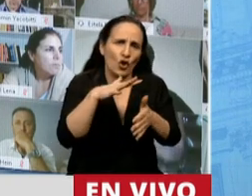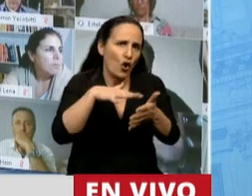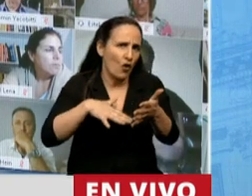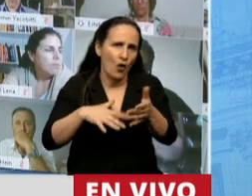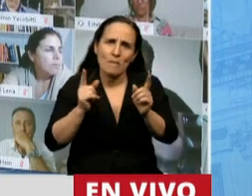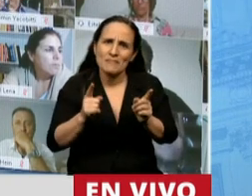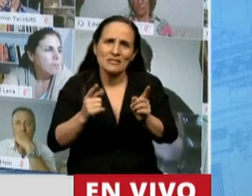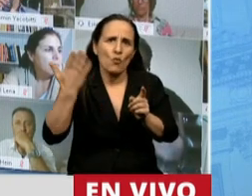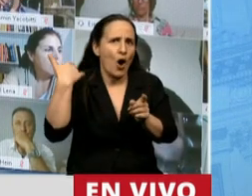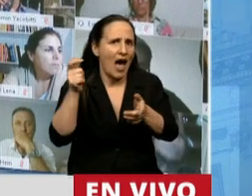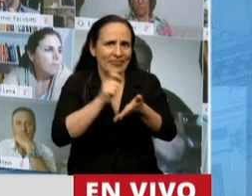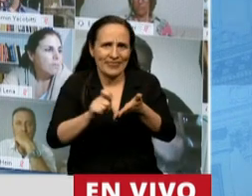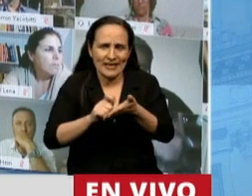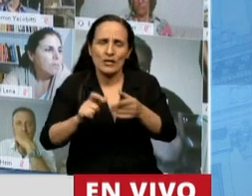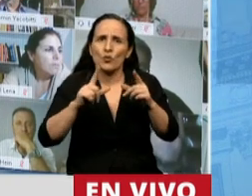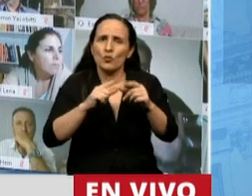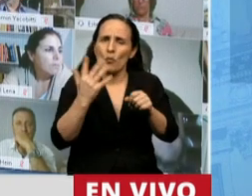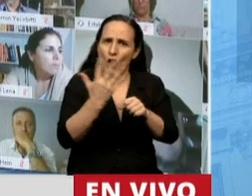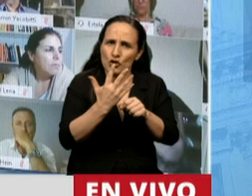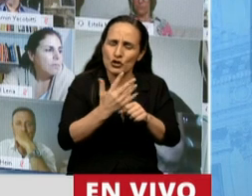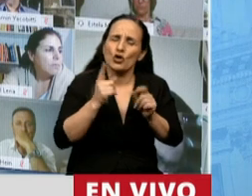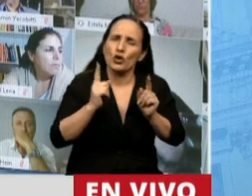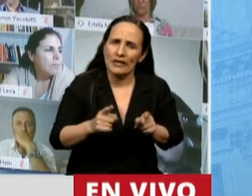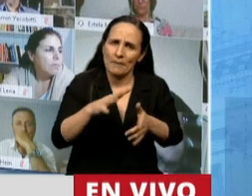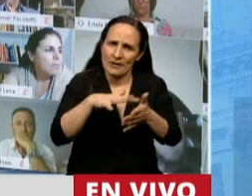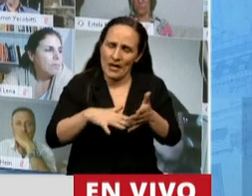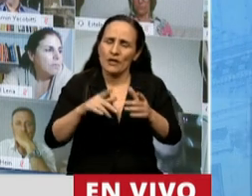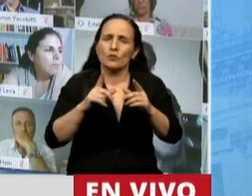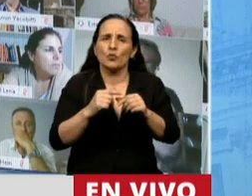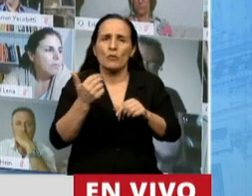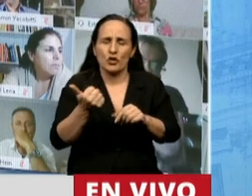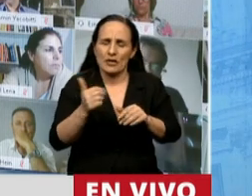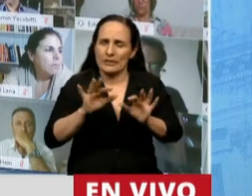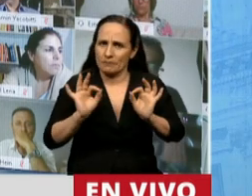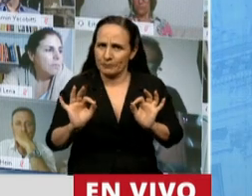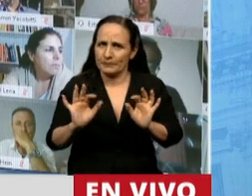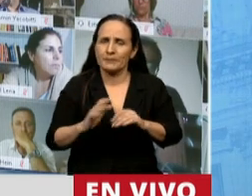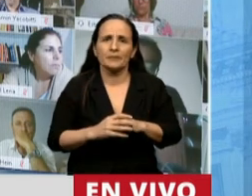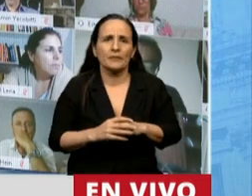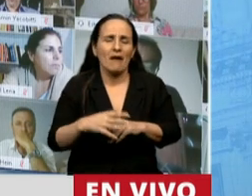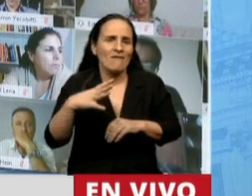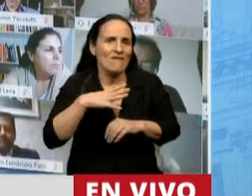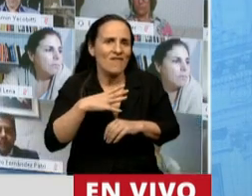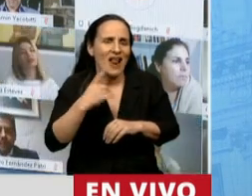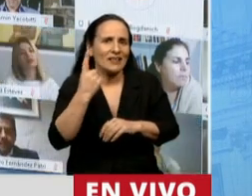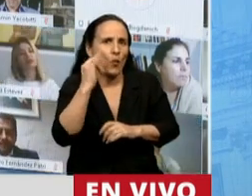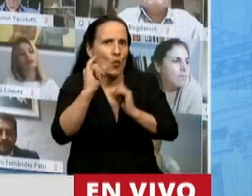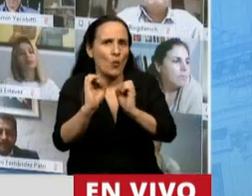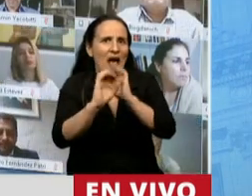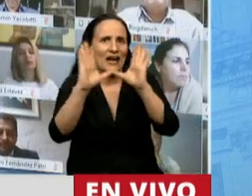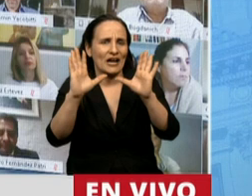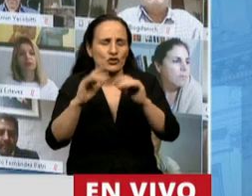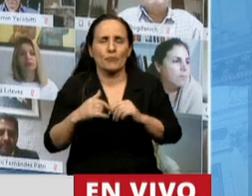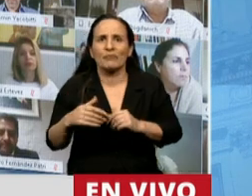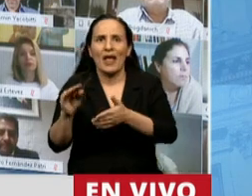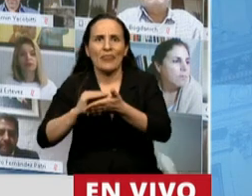cual como estaba redactado el quinto también el sexto de forma me faltaría Hacer una aclaración el diputado